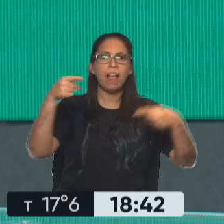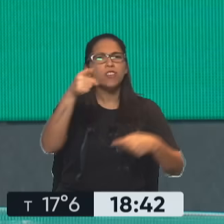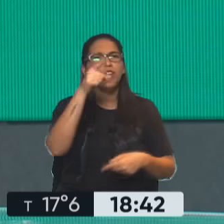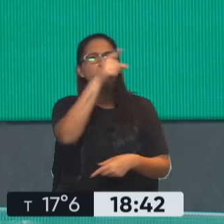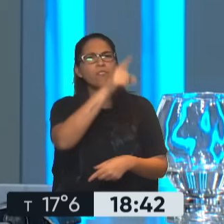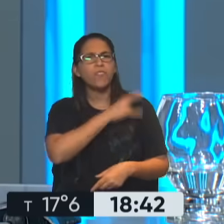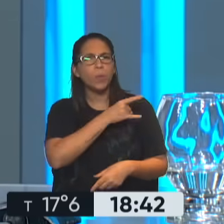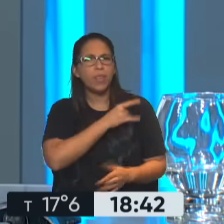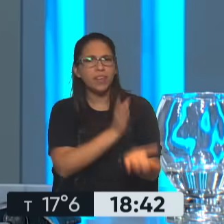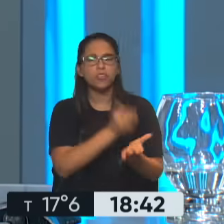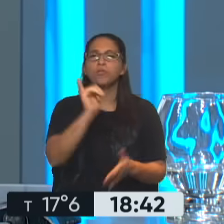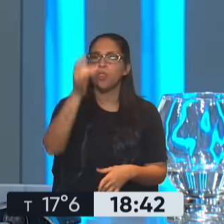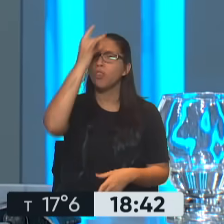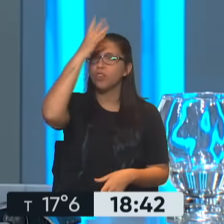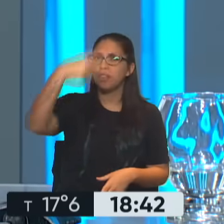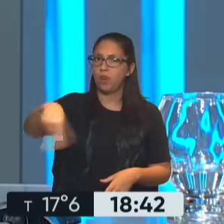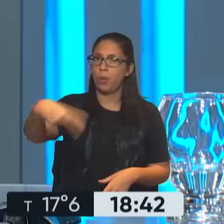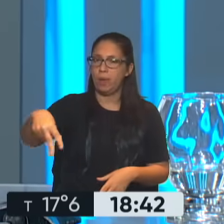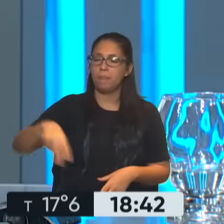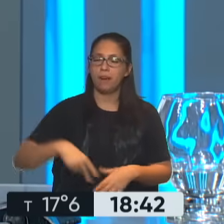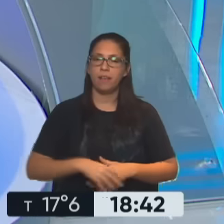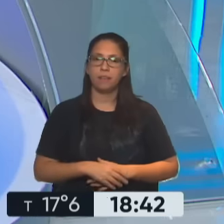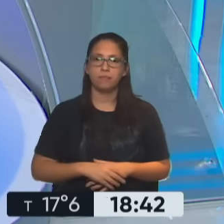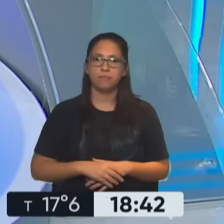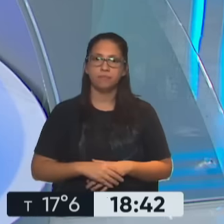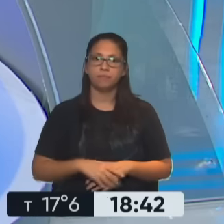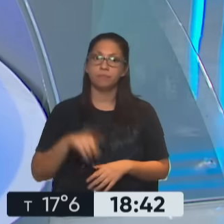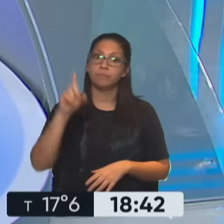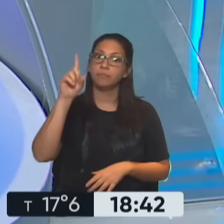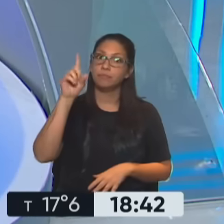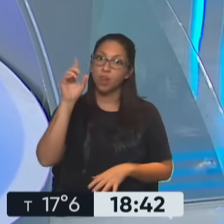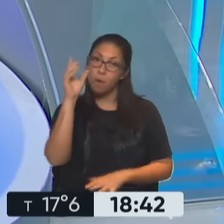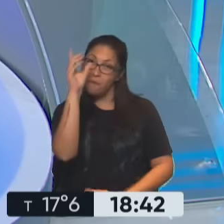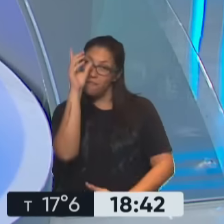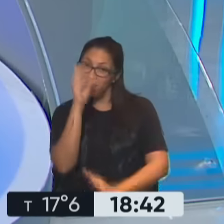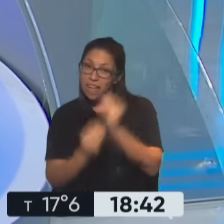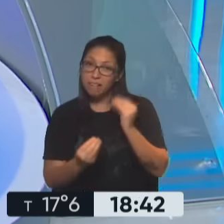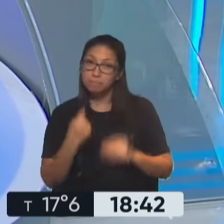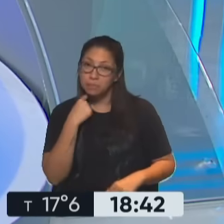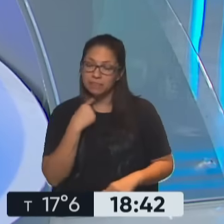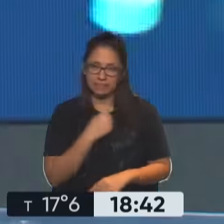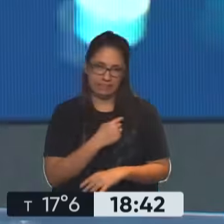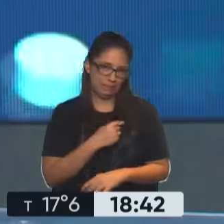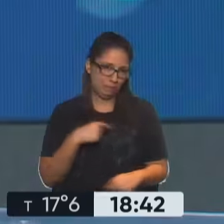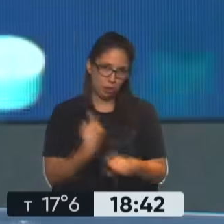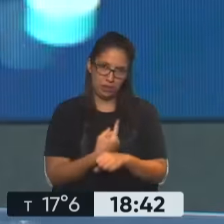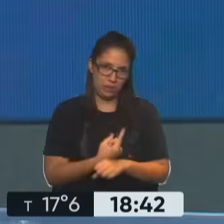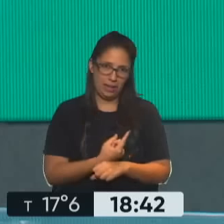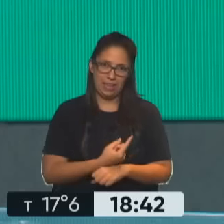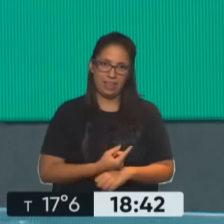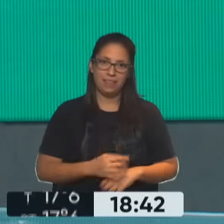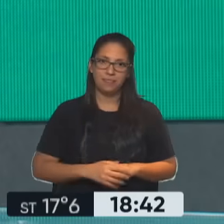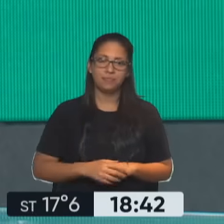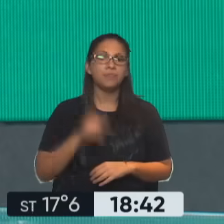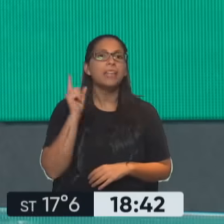de Derecho. Sí, el 12 de noviembre. A no equivocarse ni medio milímetro ninguno de los dos. Están en el tema también de ver qué